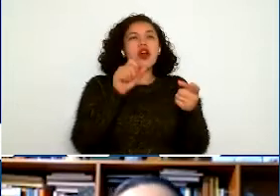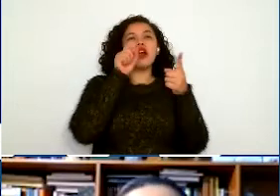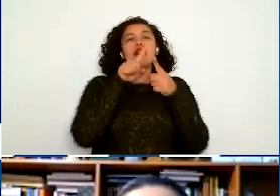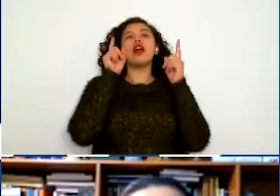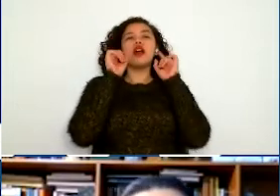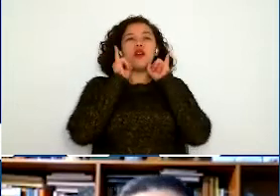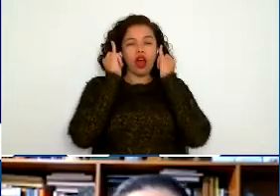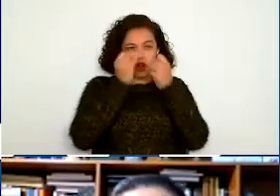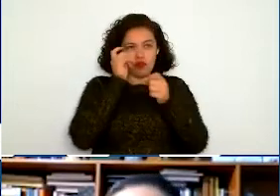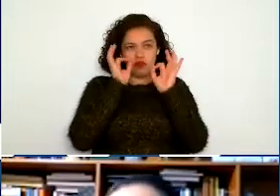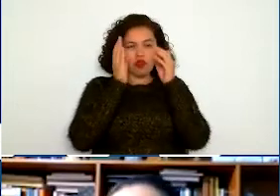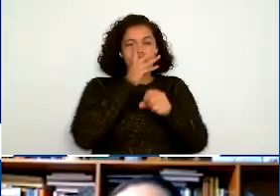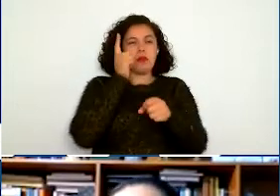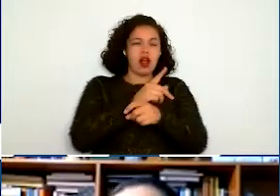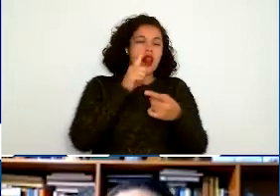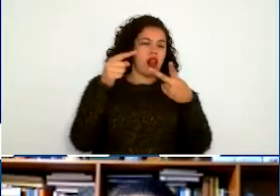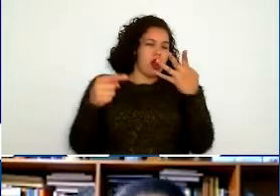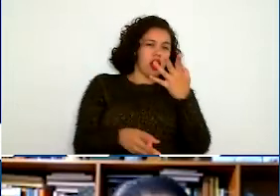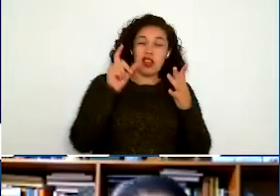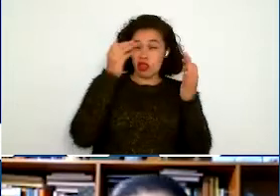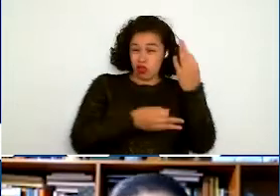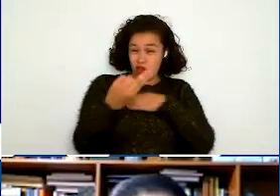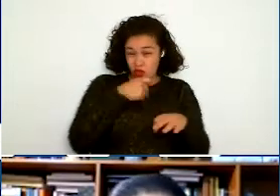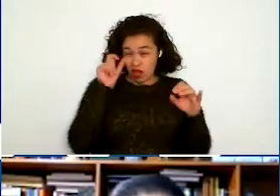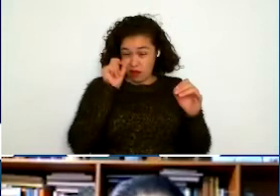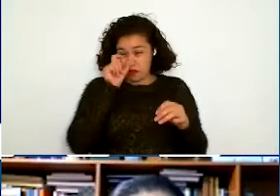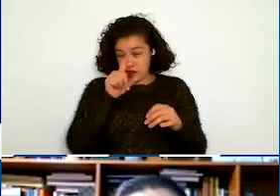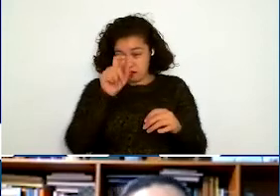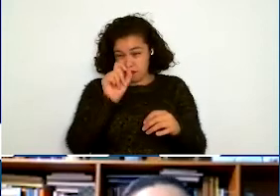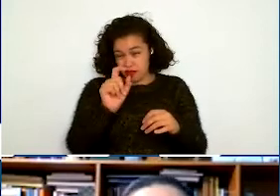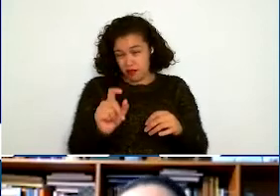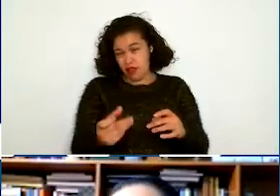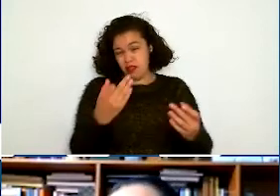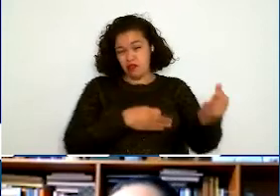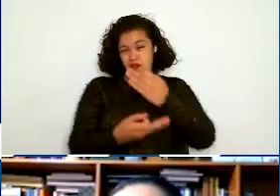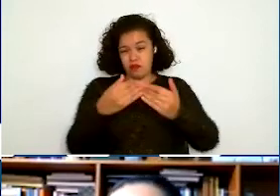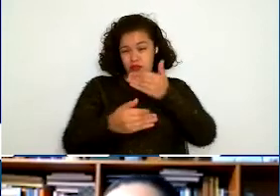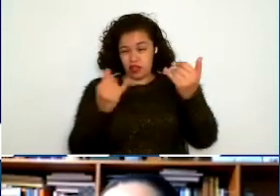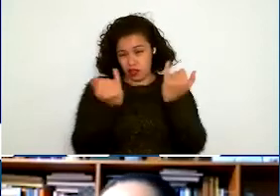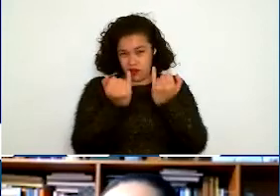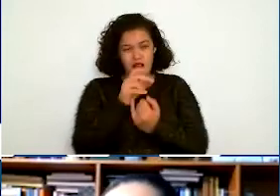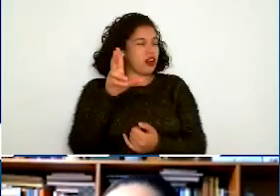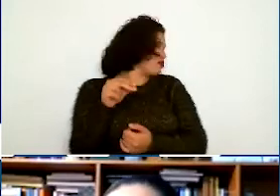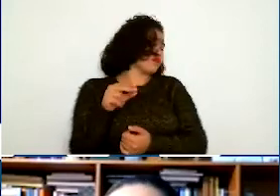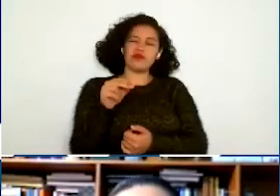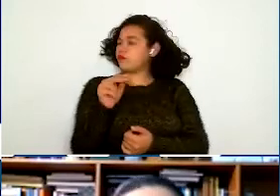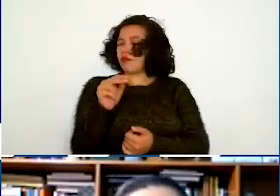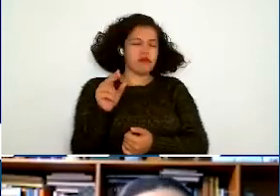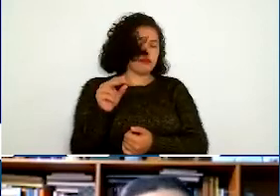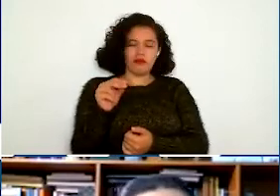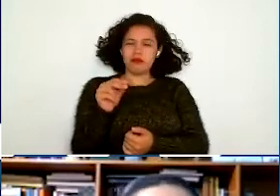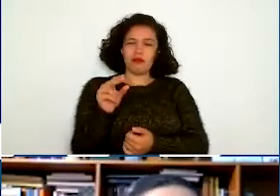de identificar que, bueno, pues todas las personas viven los procesos de igual manera, ¿no? Y todas las personas sienten y